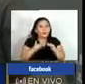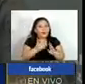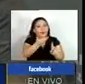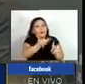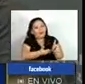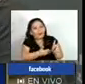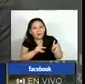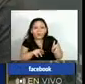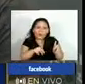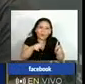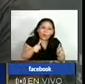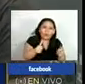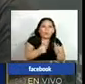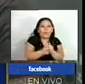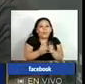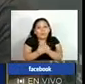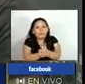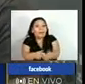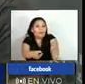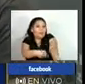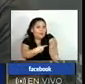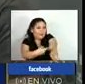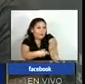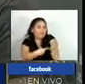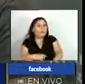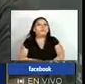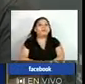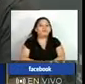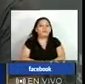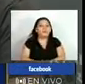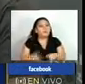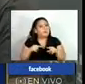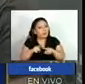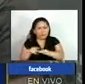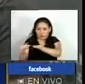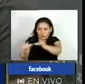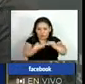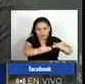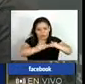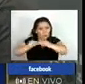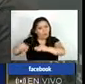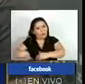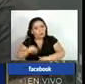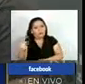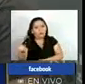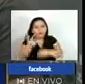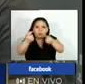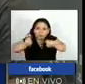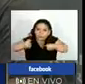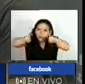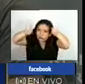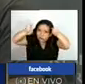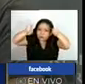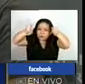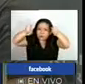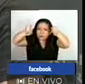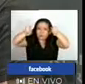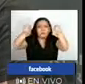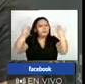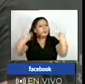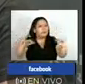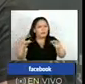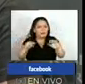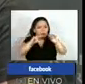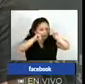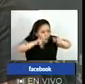tipo de comorbilidades como diabetes, pero al igual que los otros privados de libertad, el tratamiento